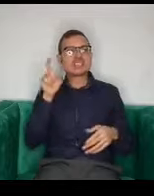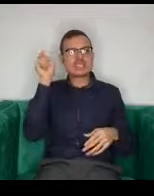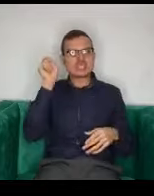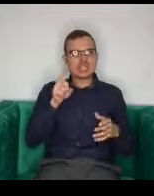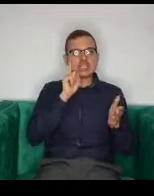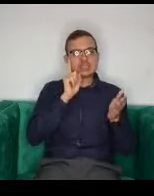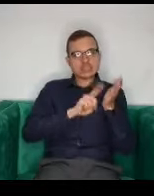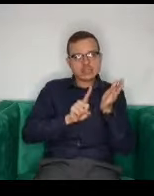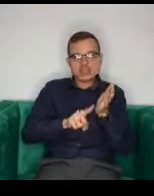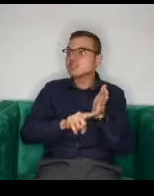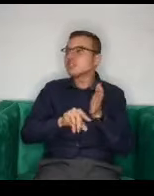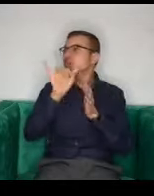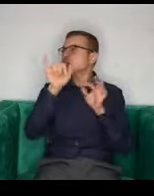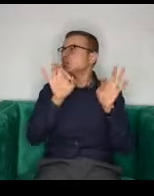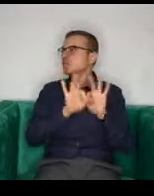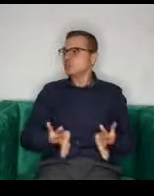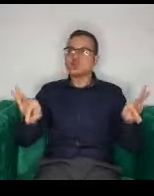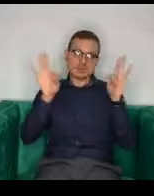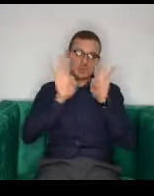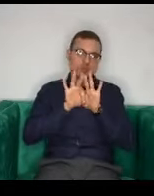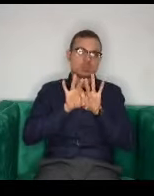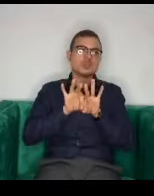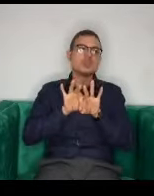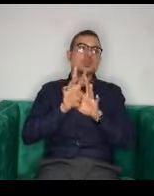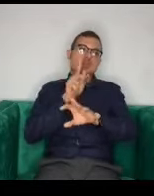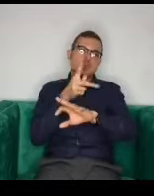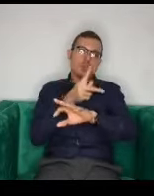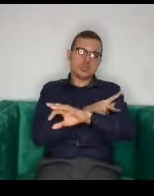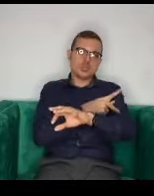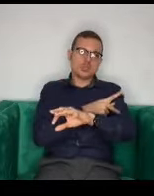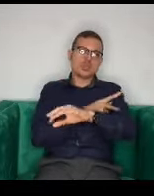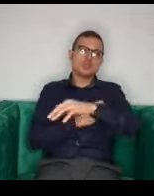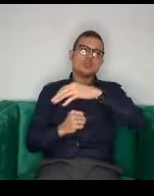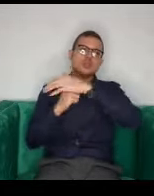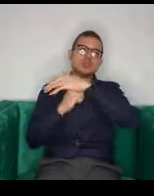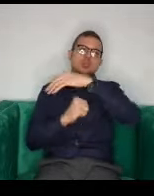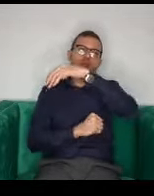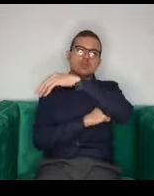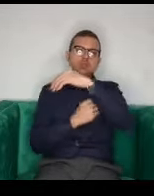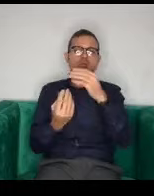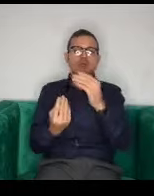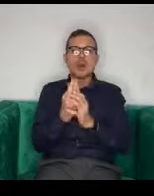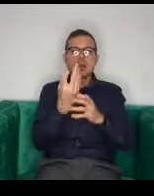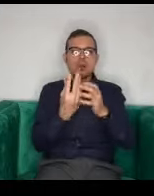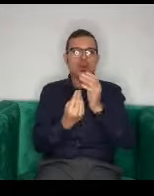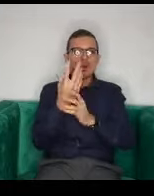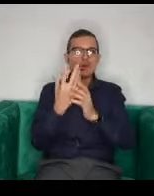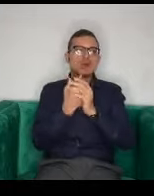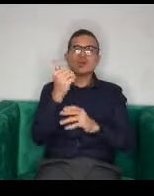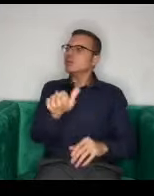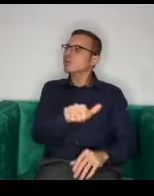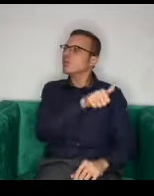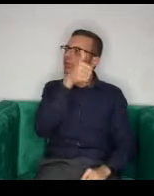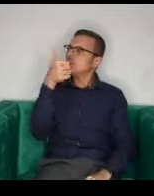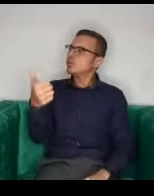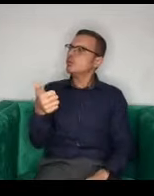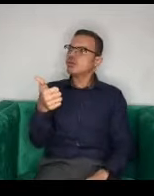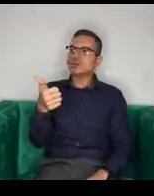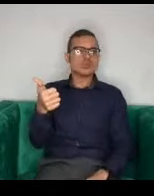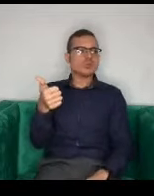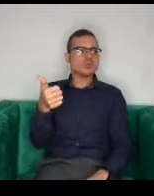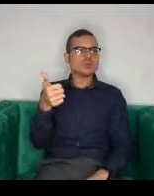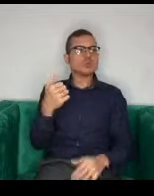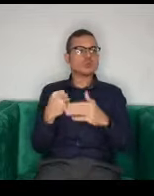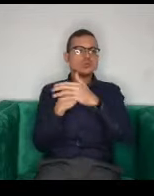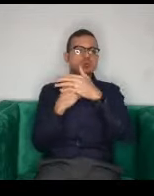está basado específicamente en las plantas? Es que es otra moda, que es plant-based. Plant-based, sí, eso es otra